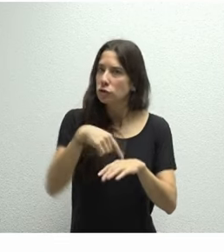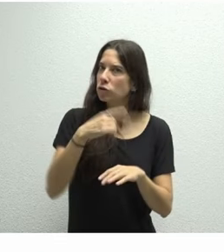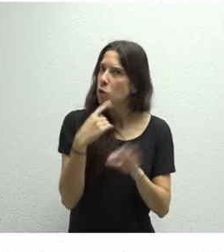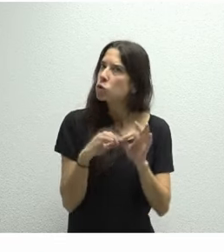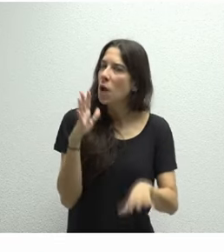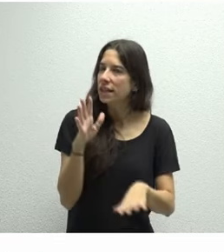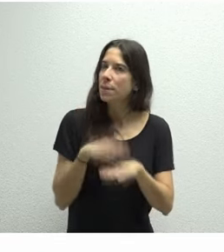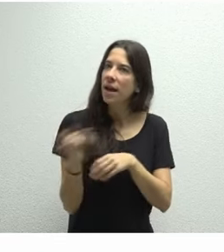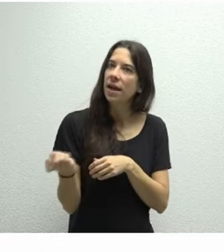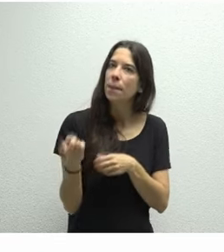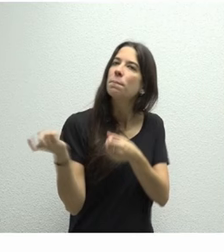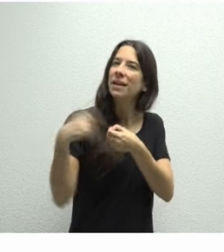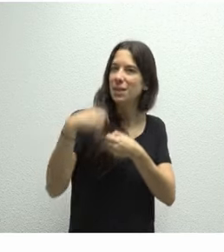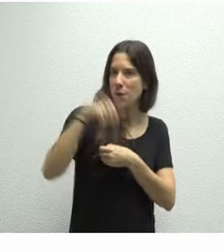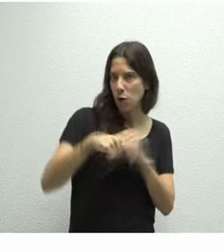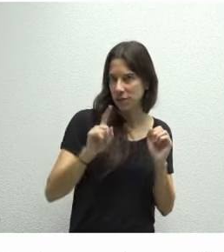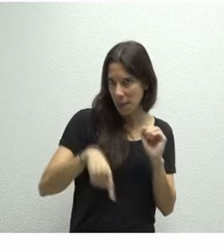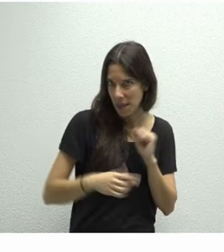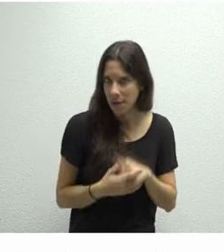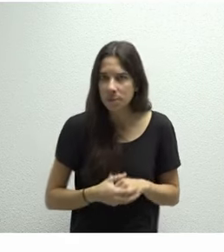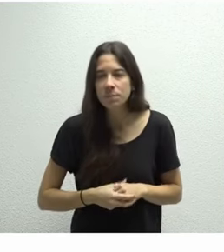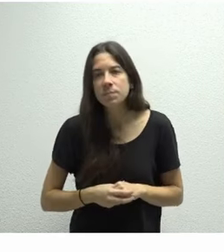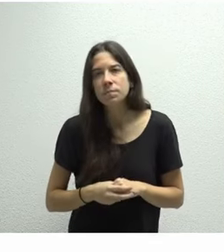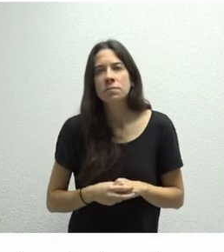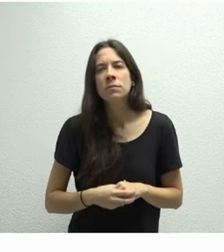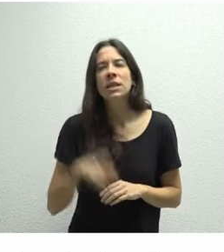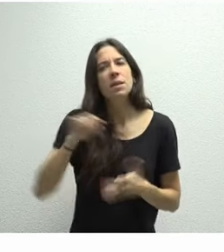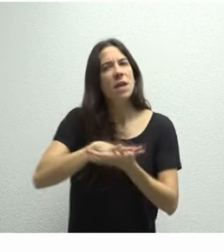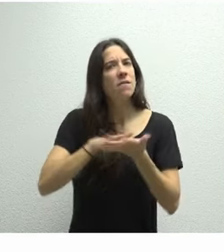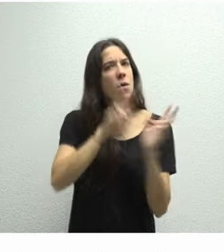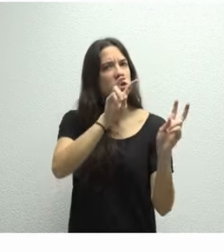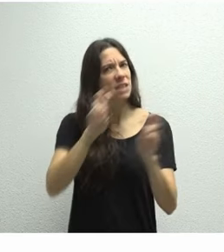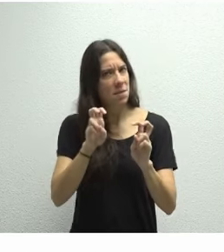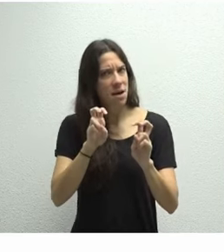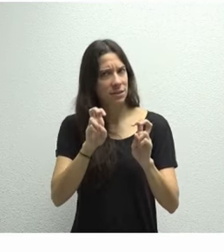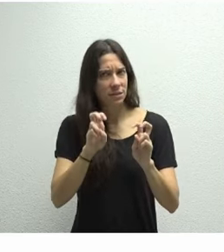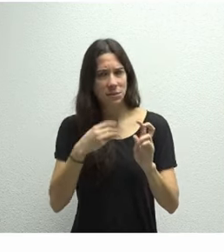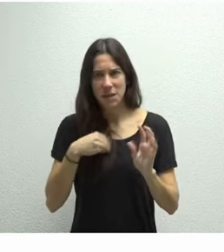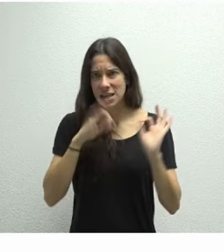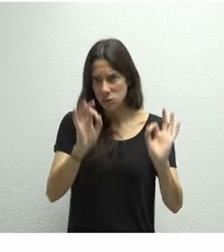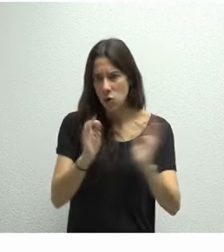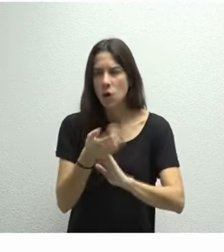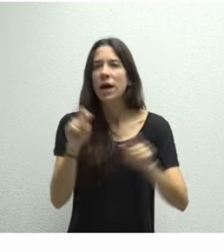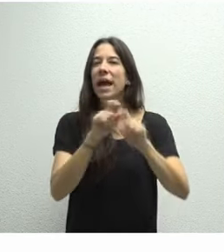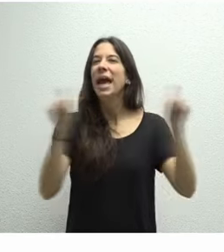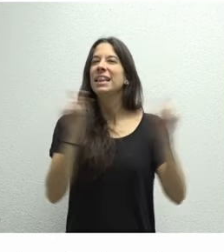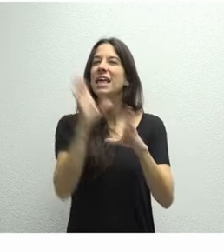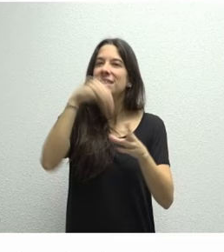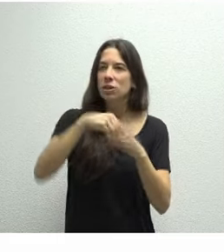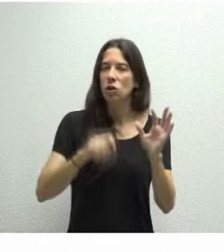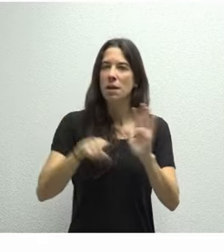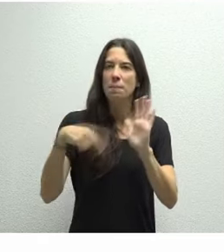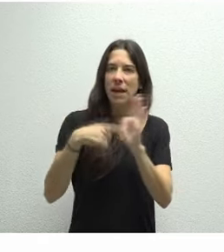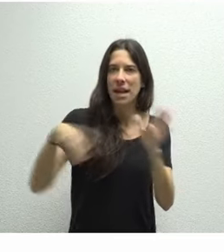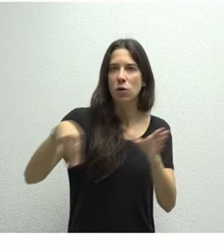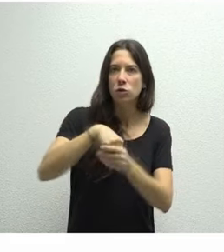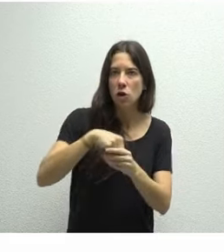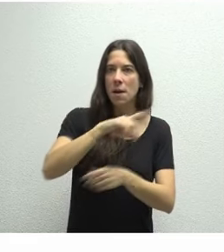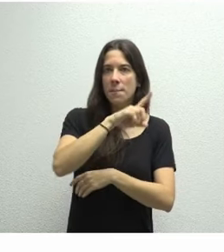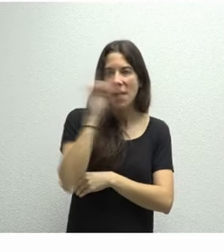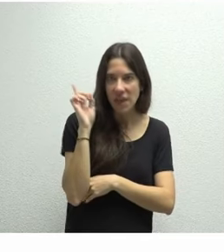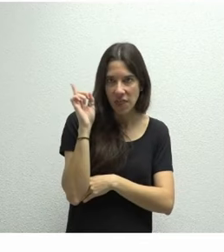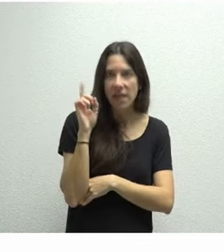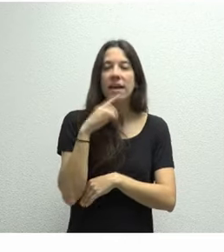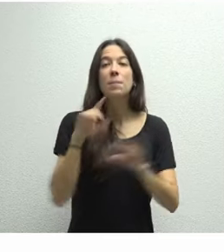en en esta ocasión también y veíamos algunas de estas cuestiones no los las entidades que están dentro de plena inclusión Madrid que trabajan específicamente para el